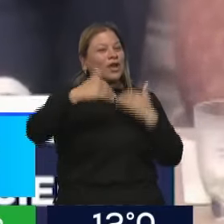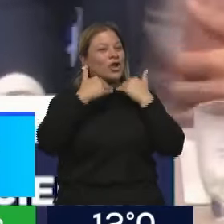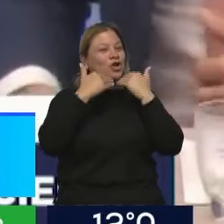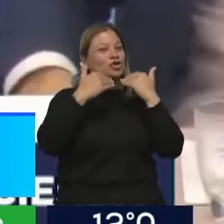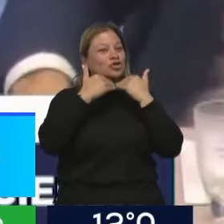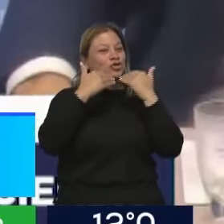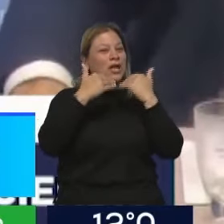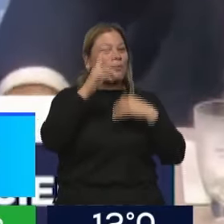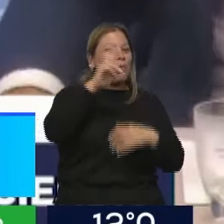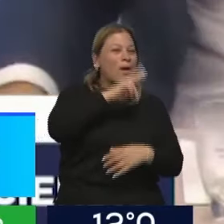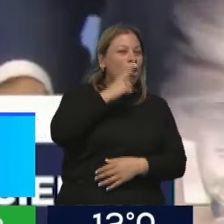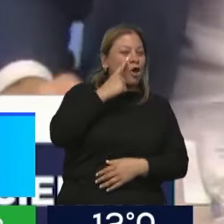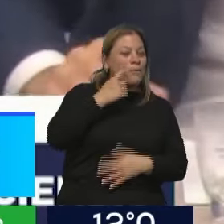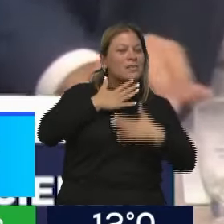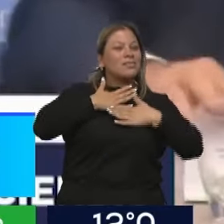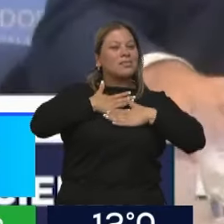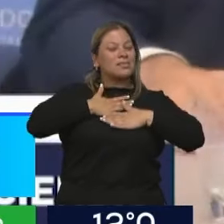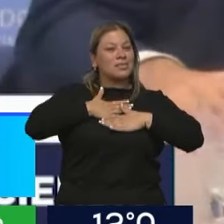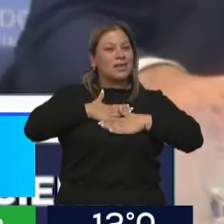y muchachas, tranquilo.